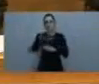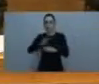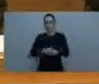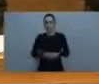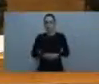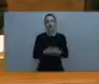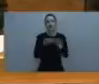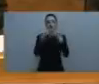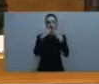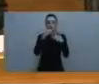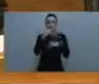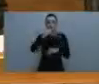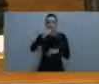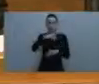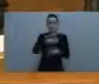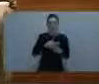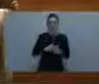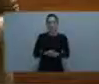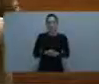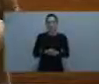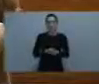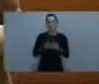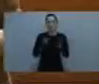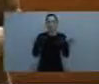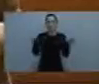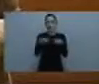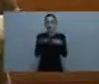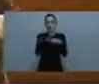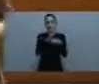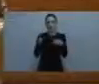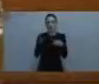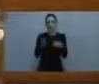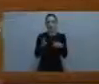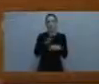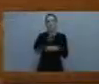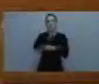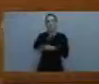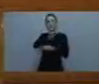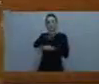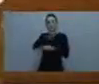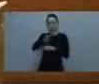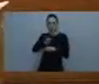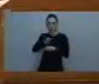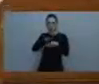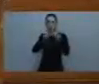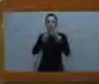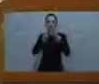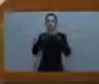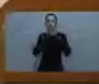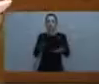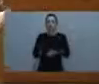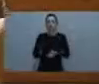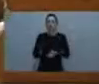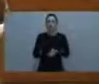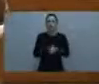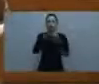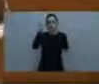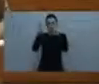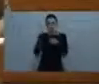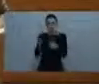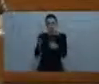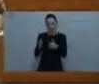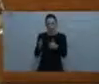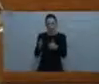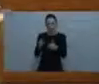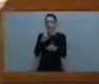Muchas gracias, señor presidente. El Grupo Parlamentario Popular formula la siguiente pregunta. Usted afirmó,